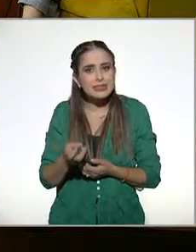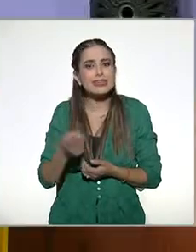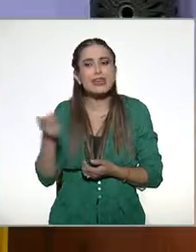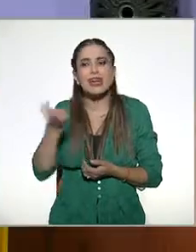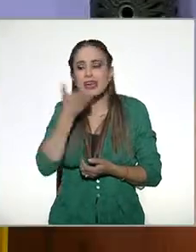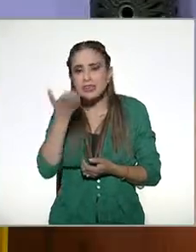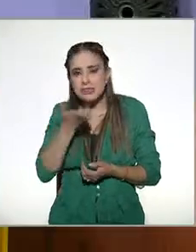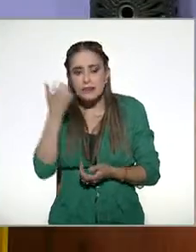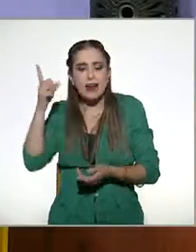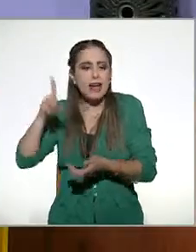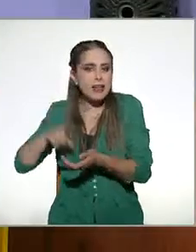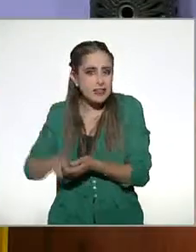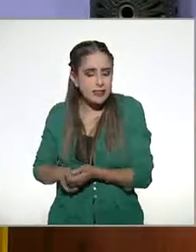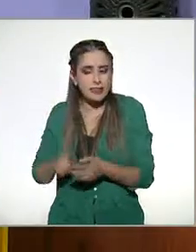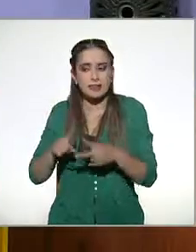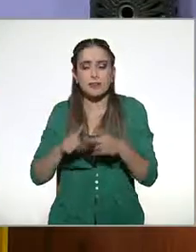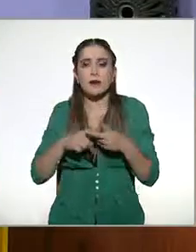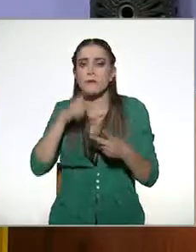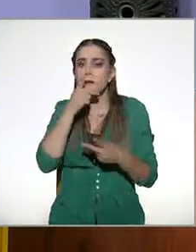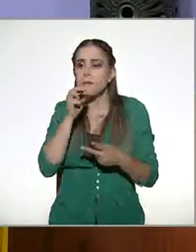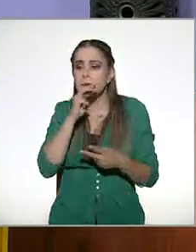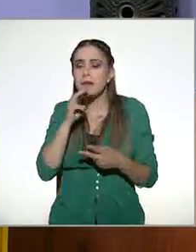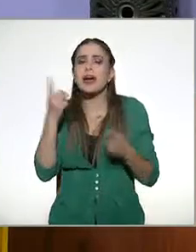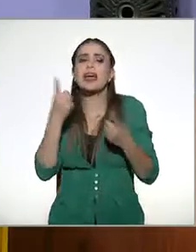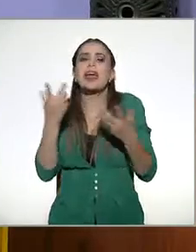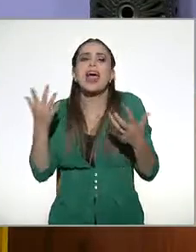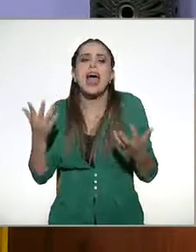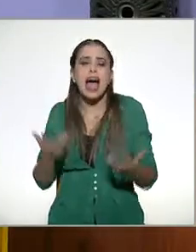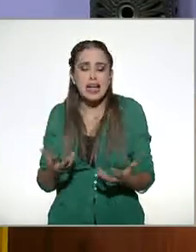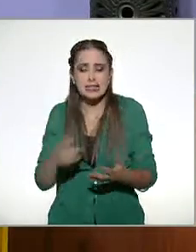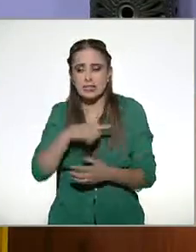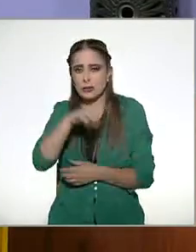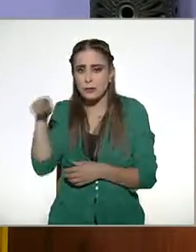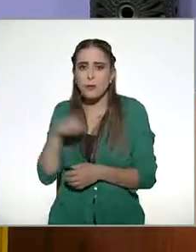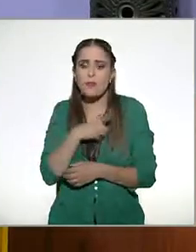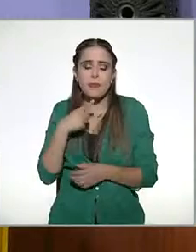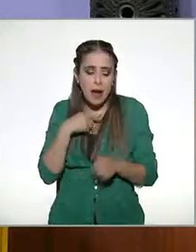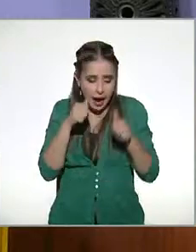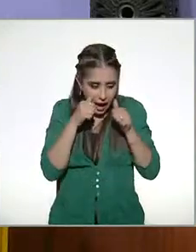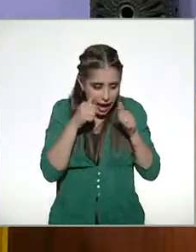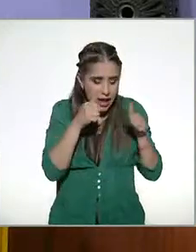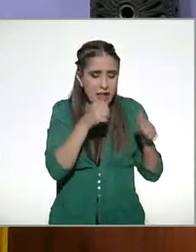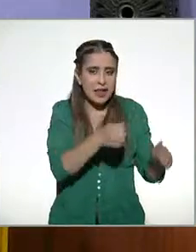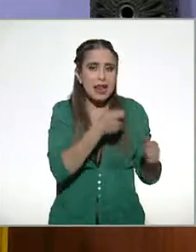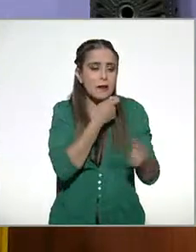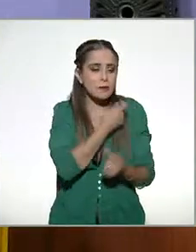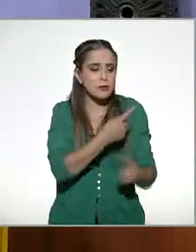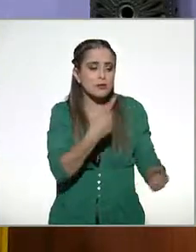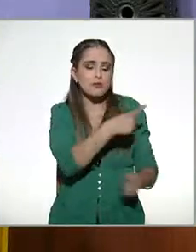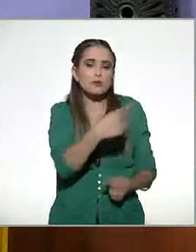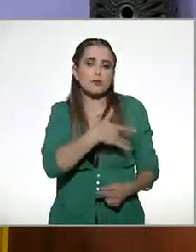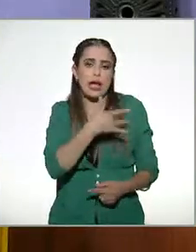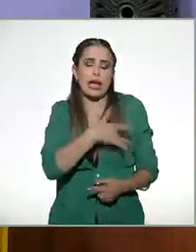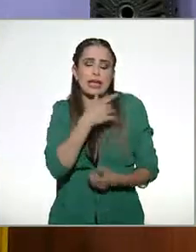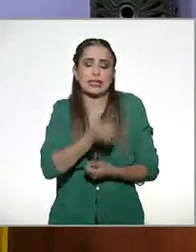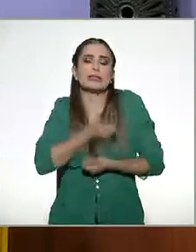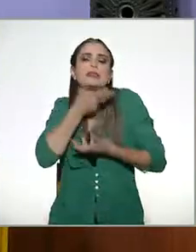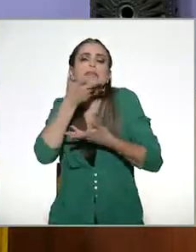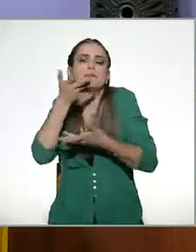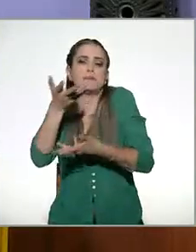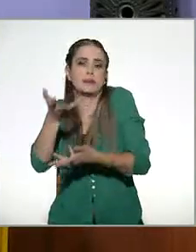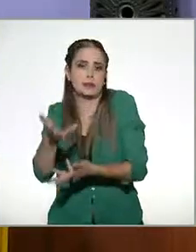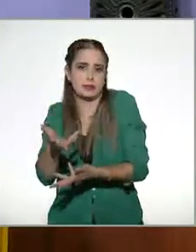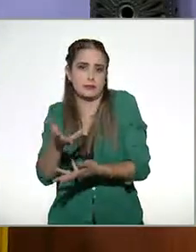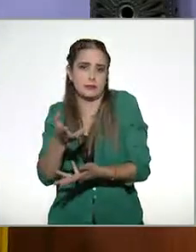escuelas qué podrían hacer los padres es ponerle palabras a lo que está pasando no a irse a lo voraz de